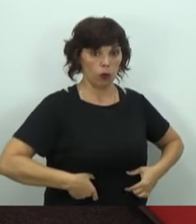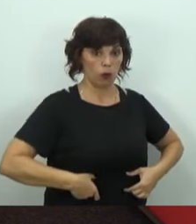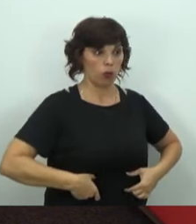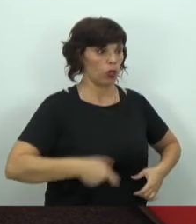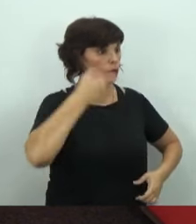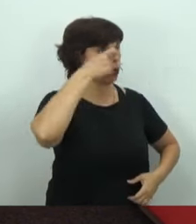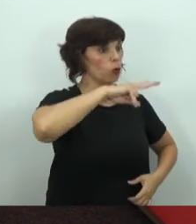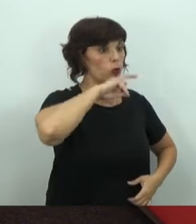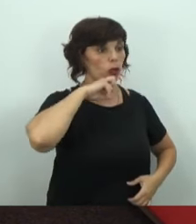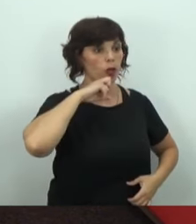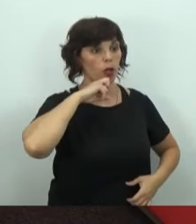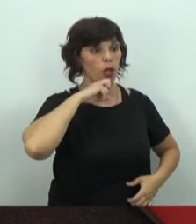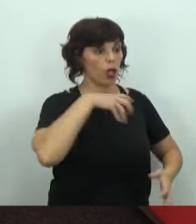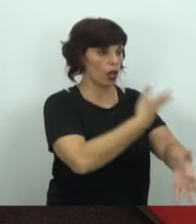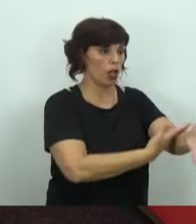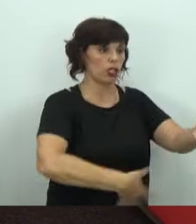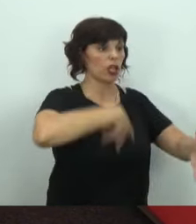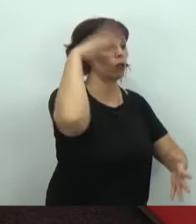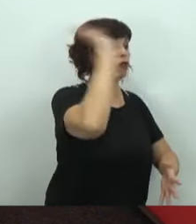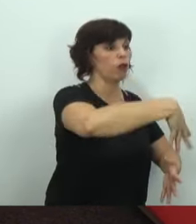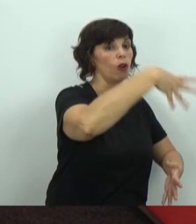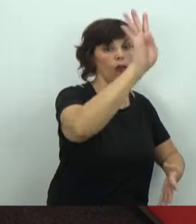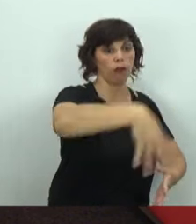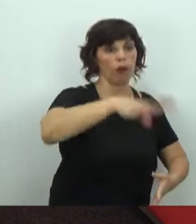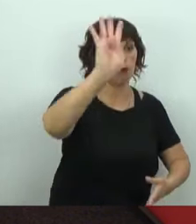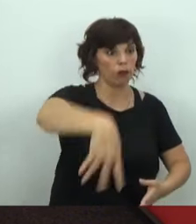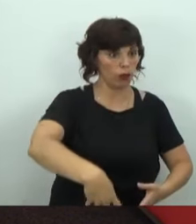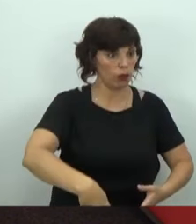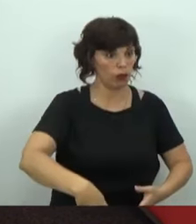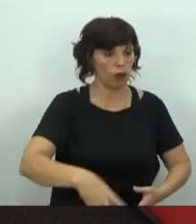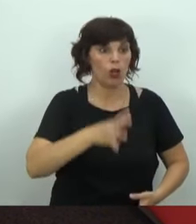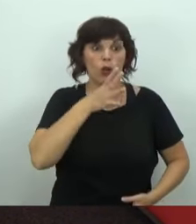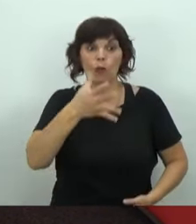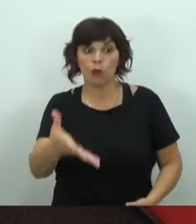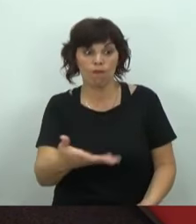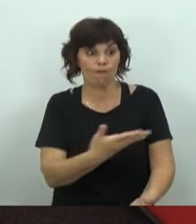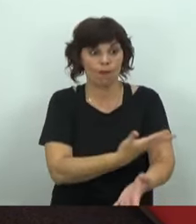pueblo. La sangre que cubría el pecado,